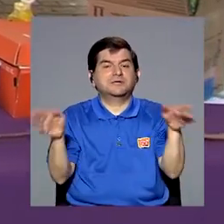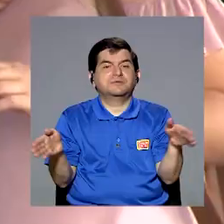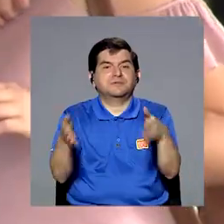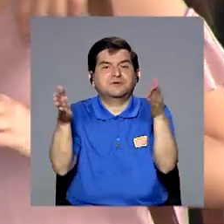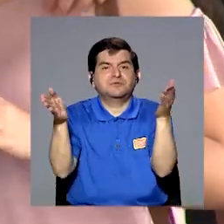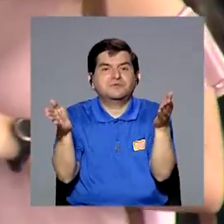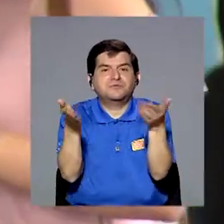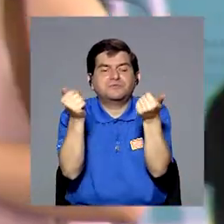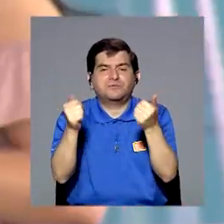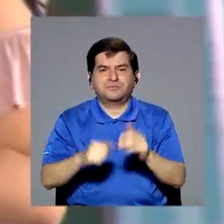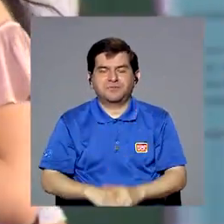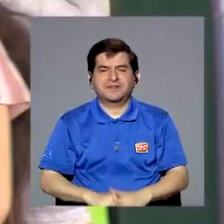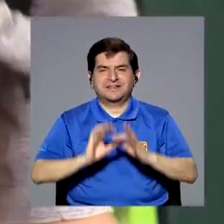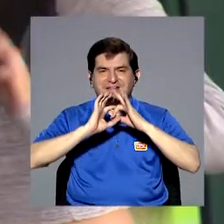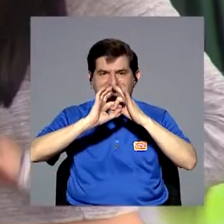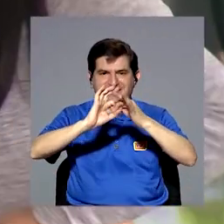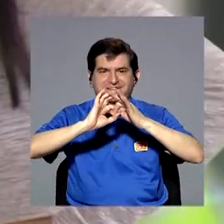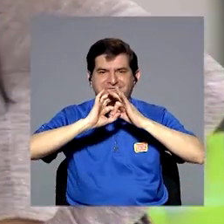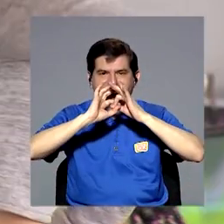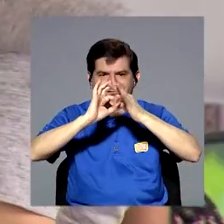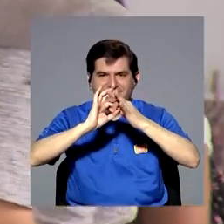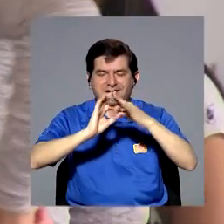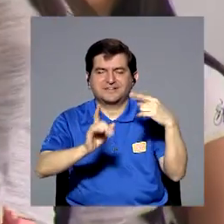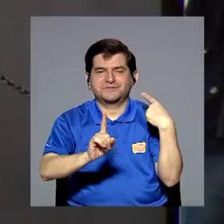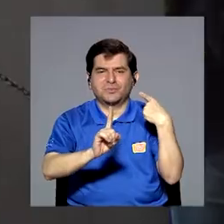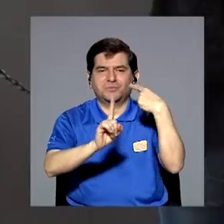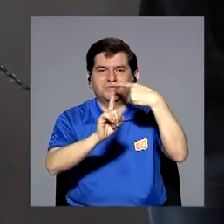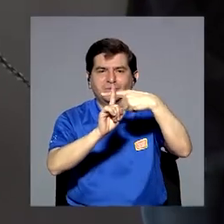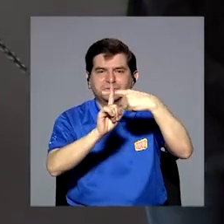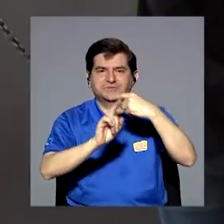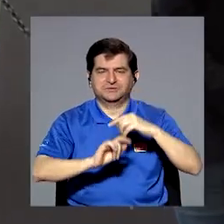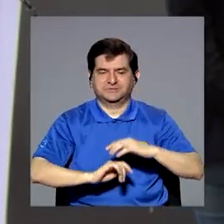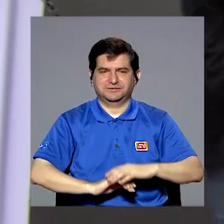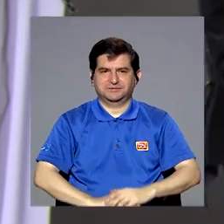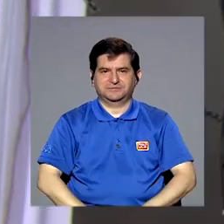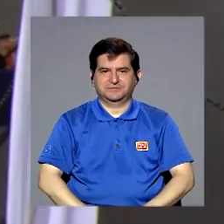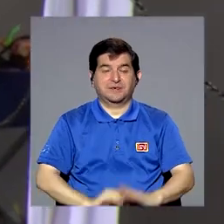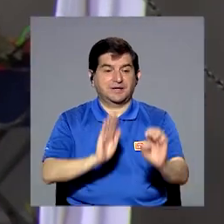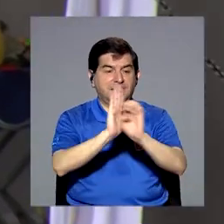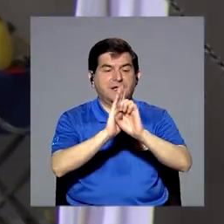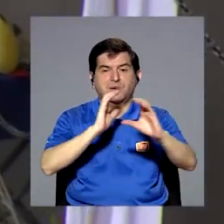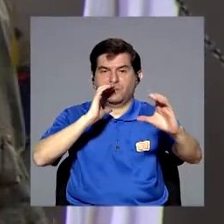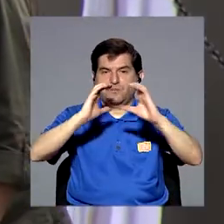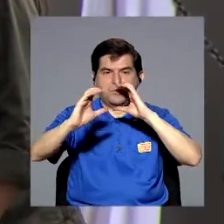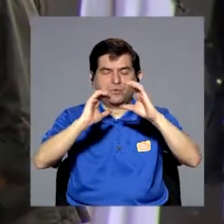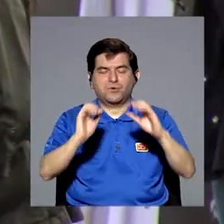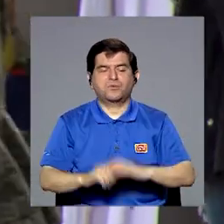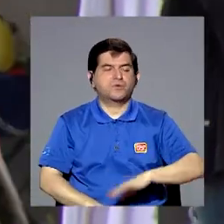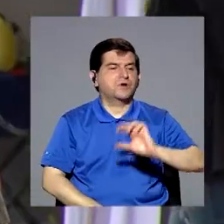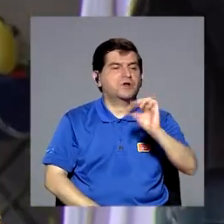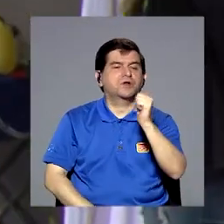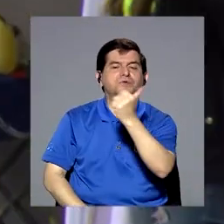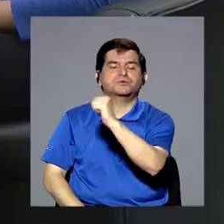fomentarles las relaciones positivas, digamos, la comunicación de los demás, estar también